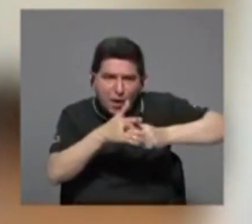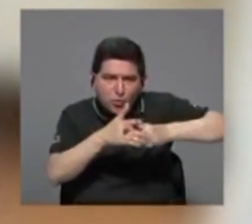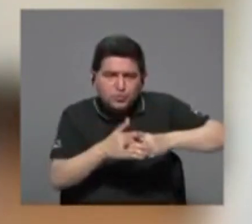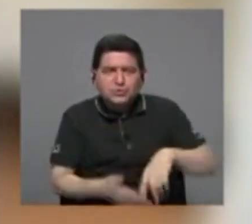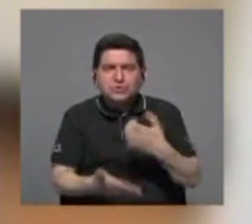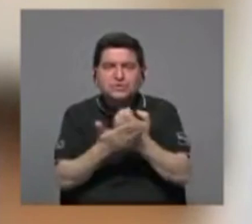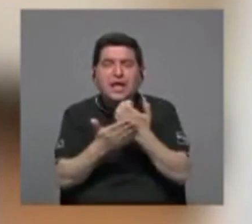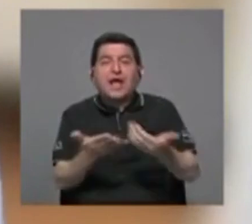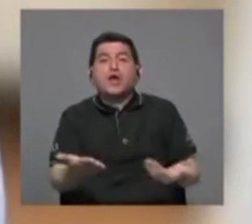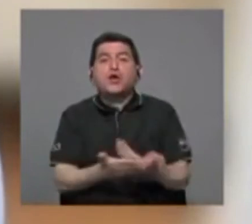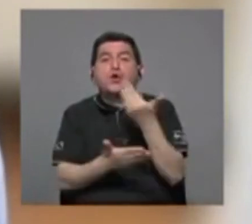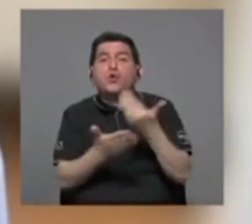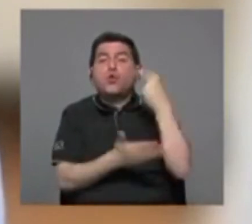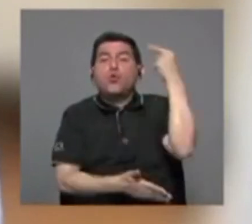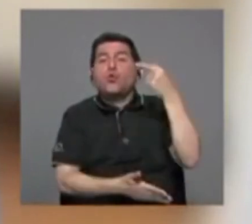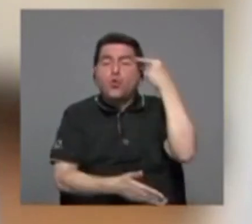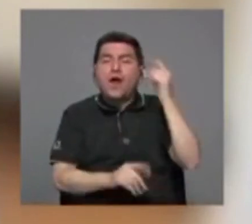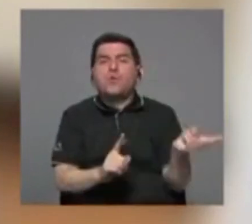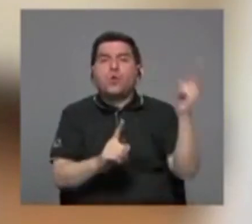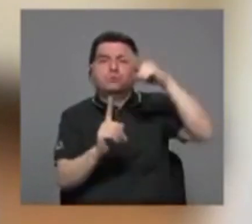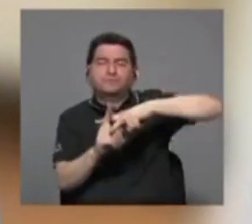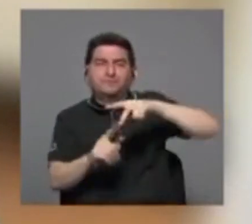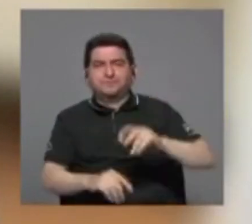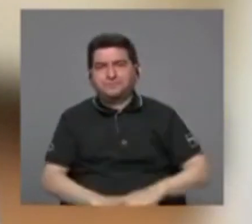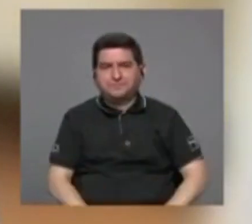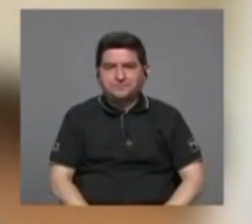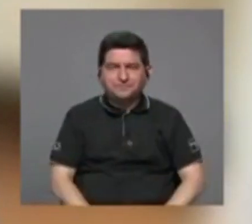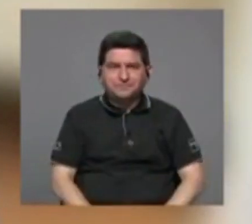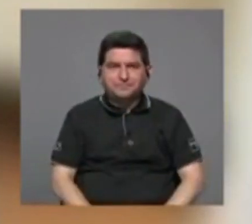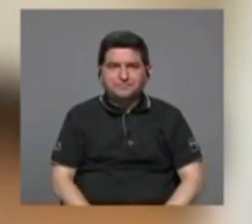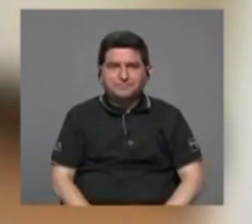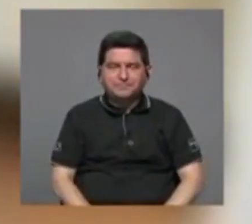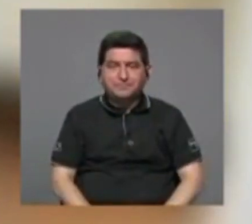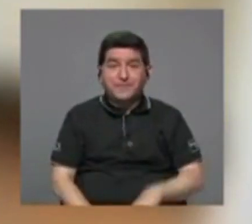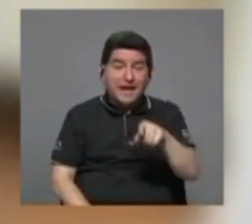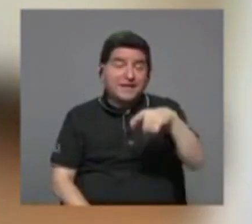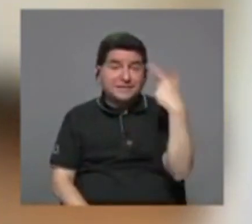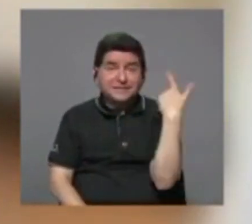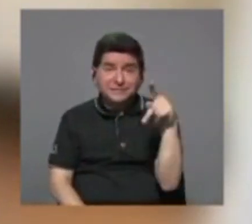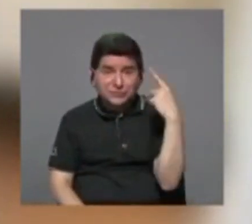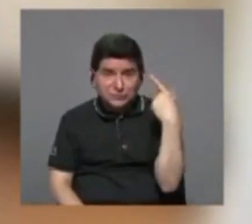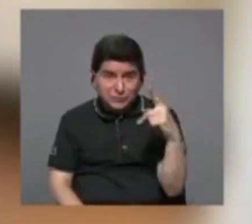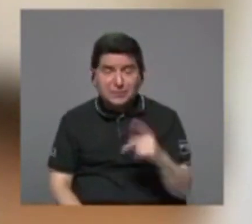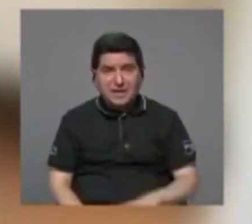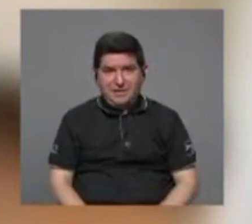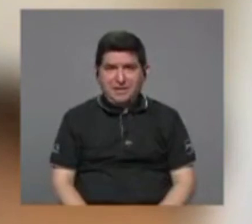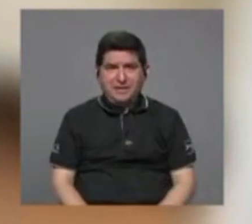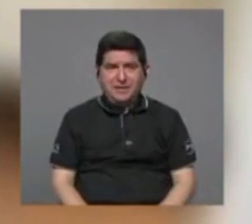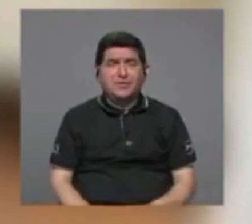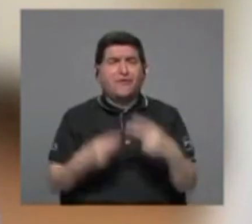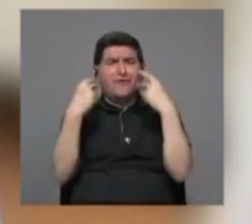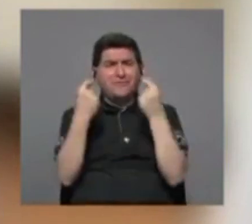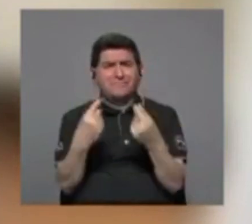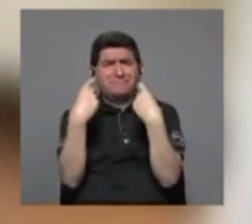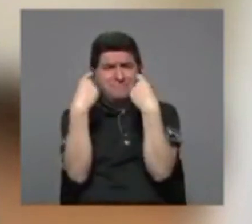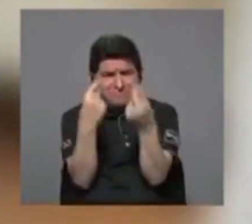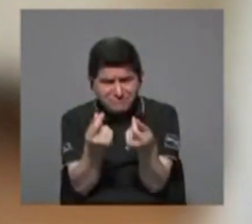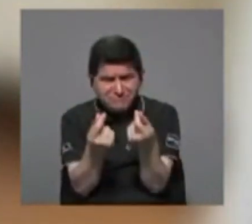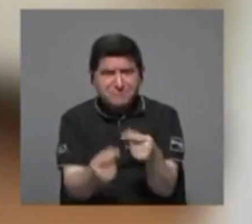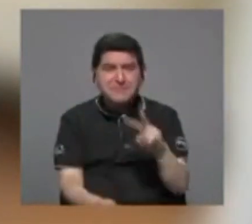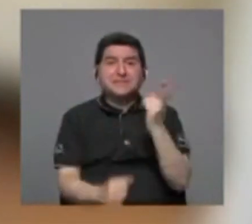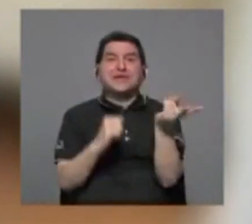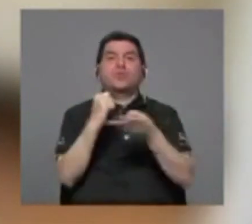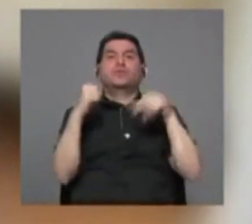implementar la nueva administración, lo cual hace un riesgo de que muy rápidamente y por segunda